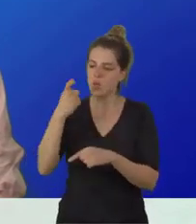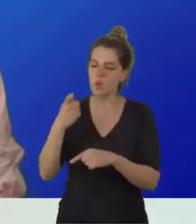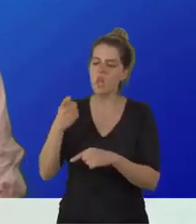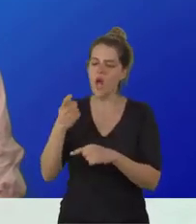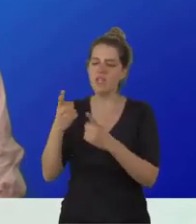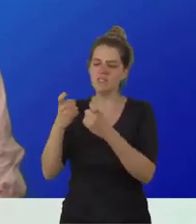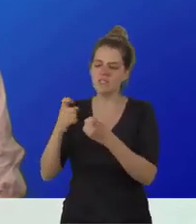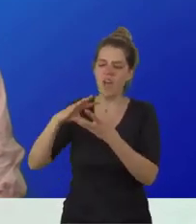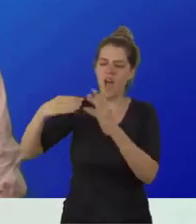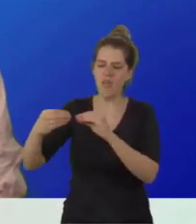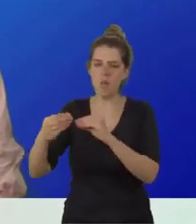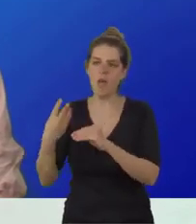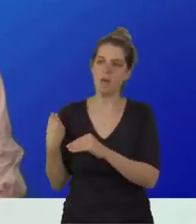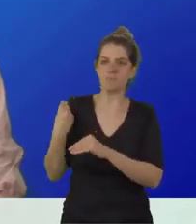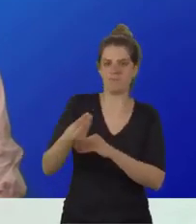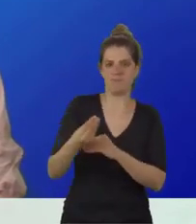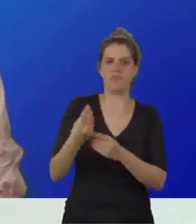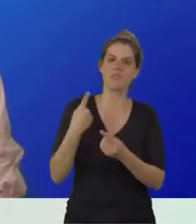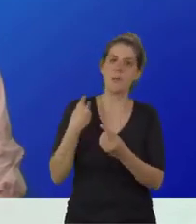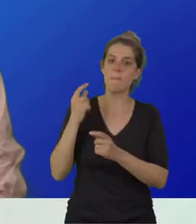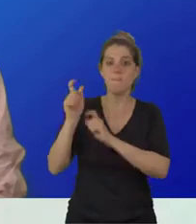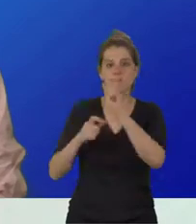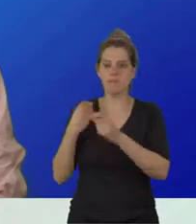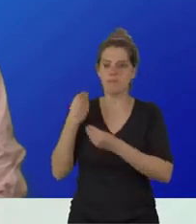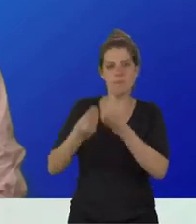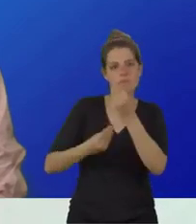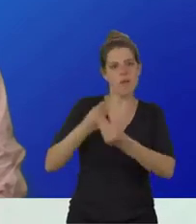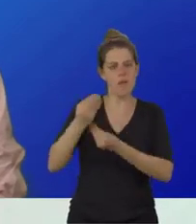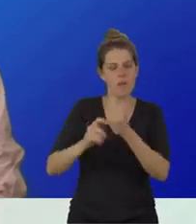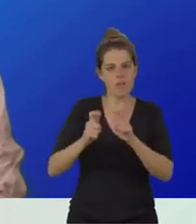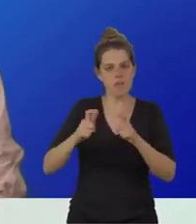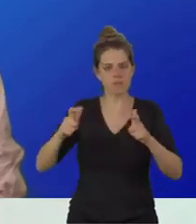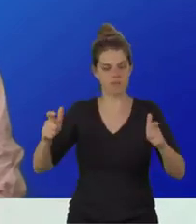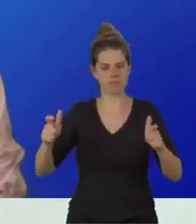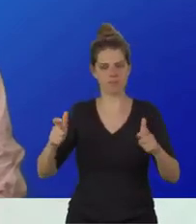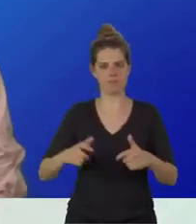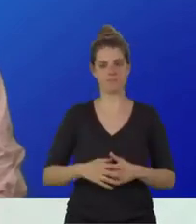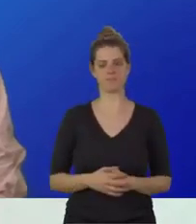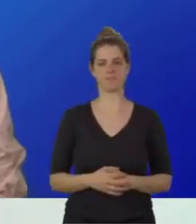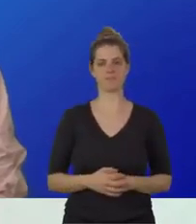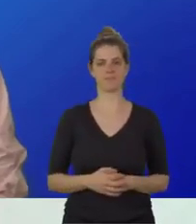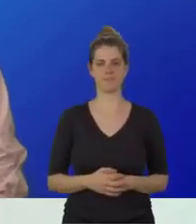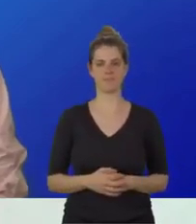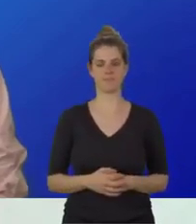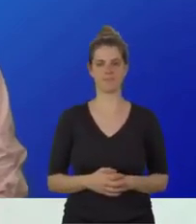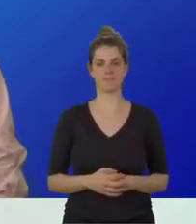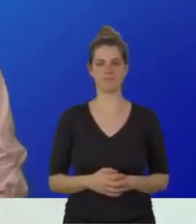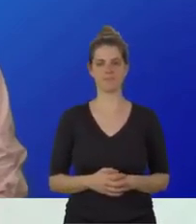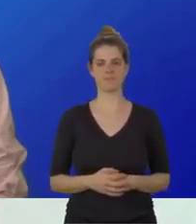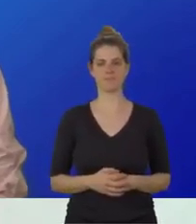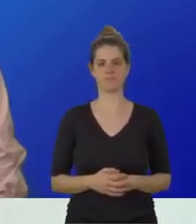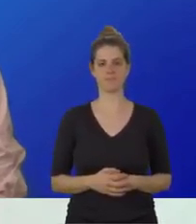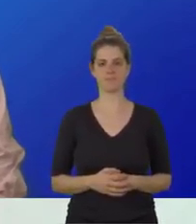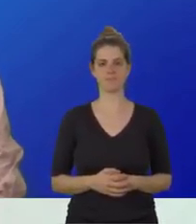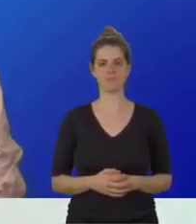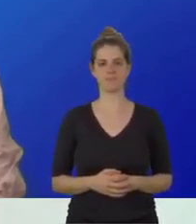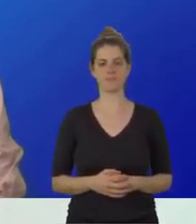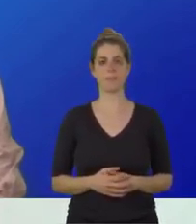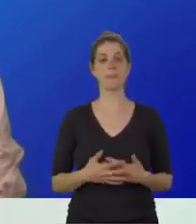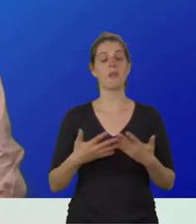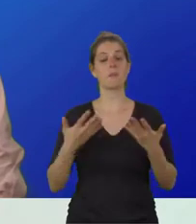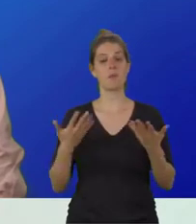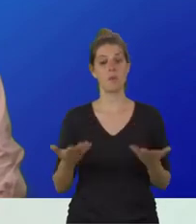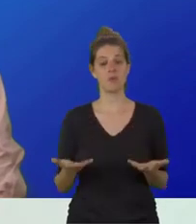de lo que yo había, del objetivo del proyecto, o desde la implementación del proyecto, o de las acciones del proyecto. En